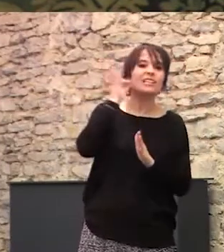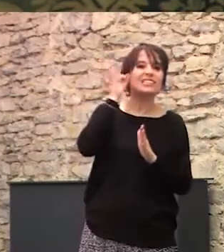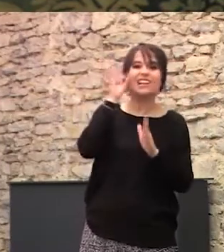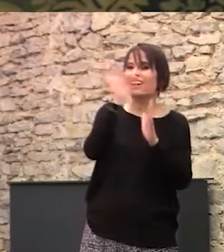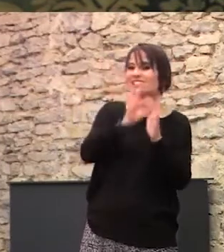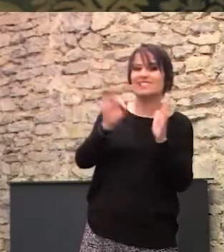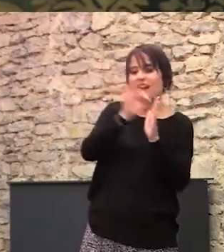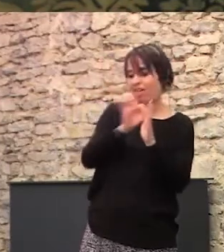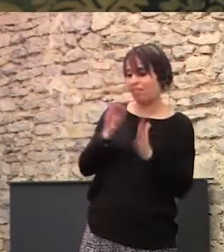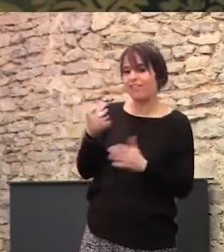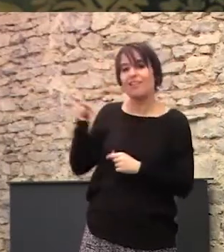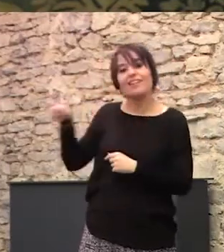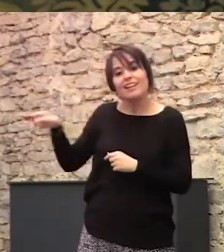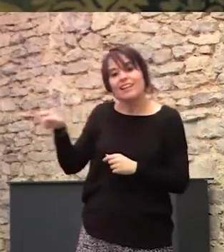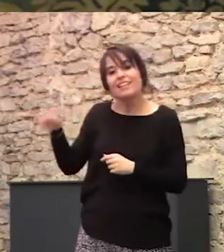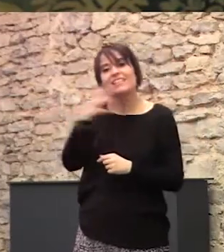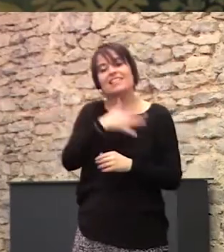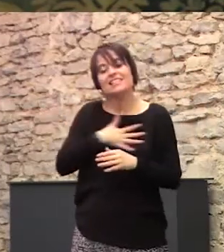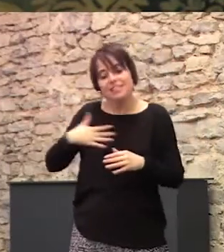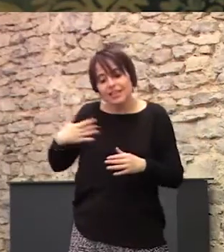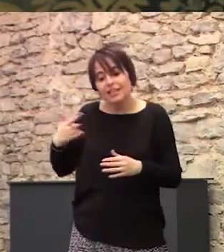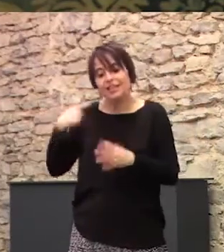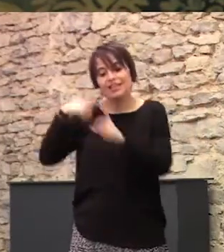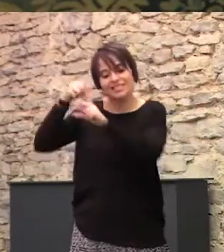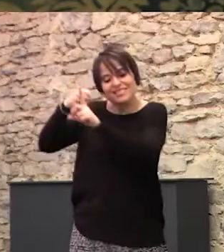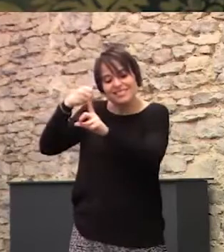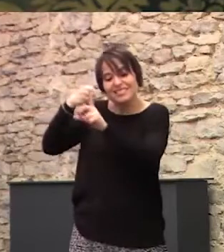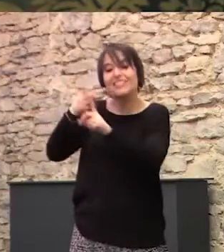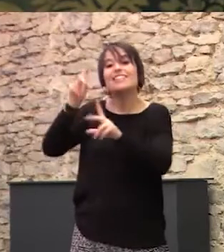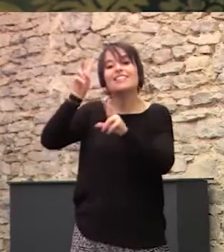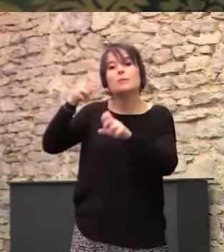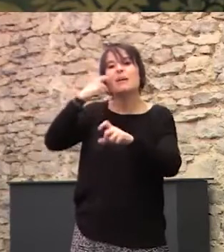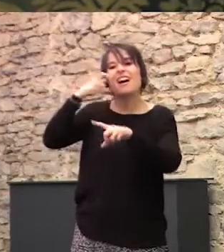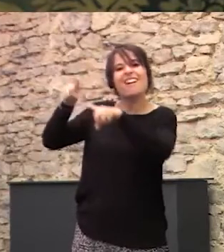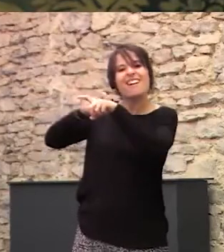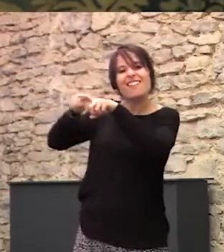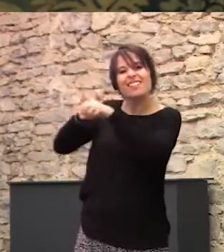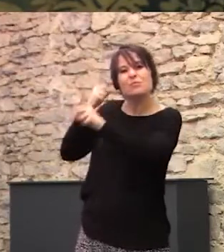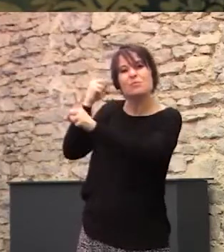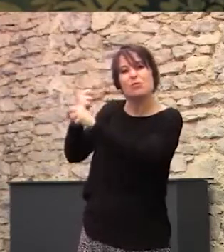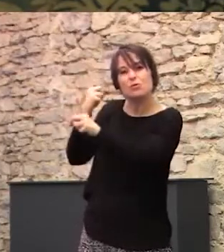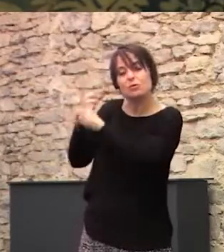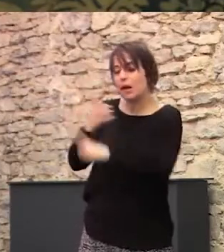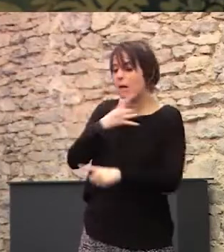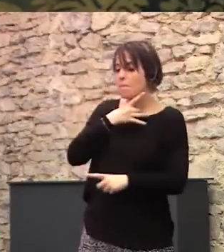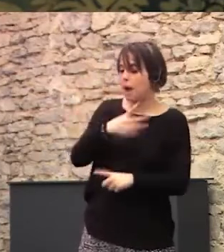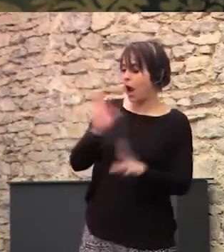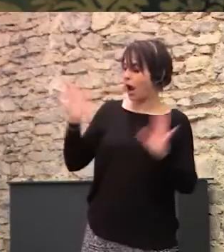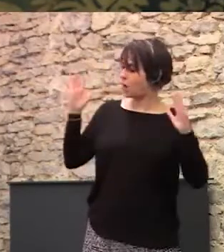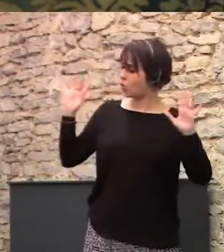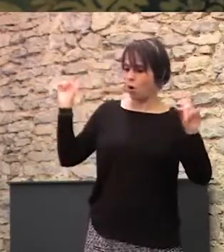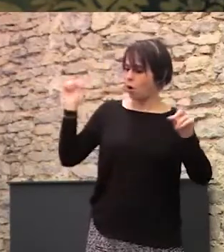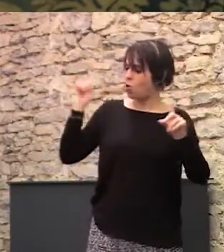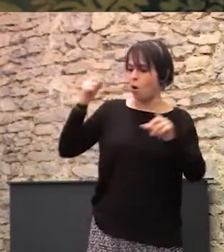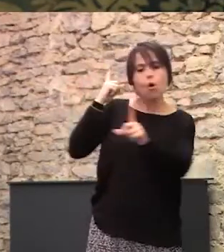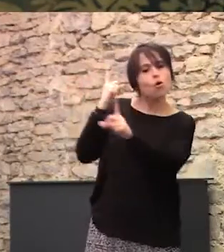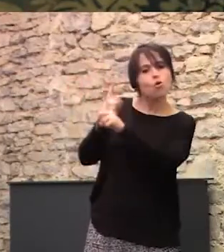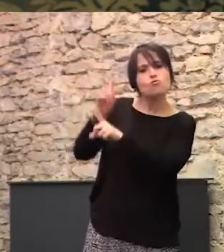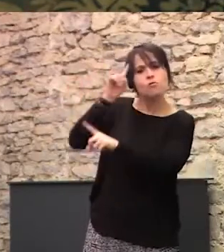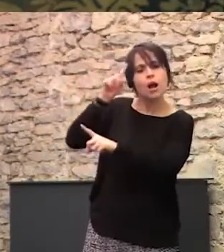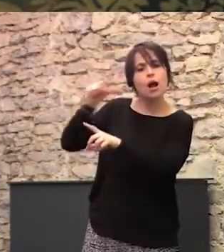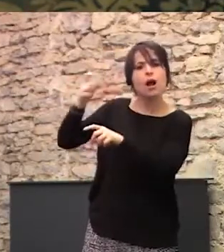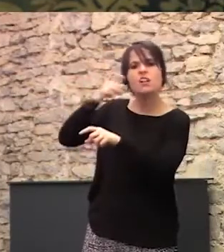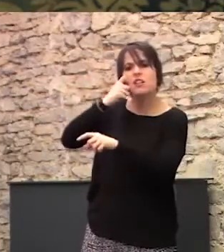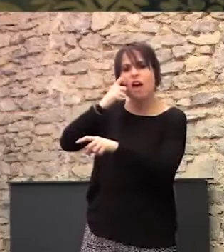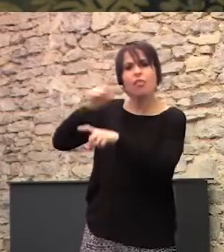ellas situaban el epicentro de su opresión en el racismo. Y las blancas no querían saber nada de racismo, porque no era su problema, no